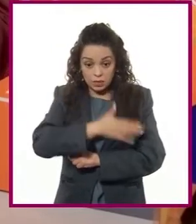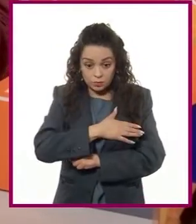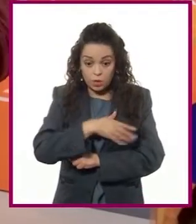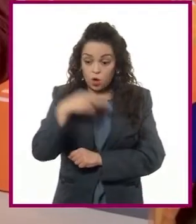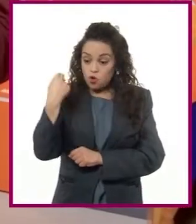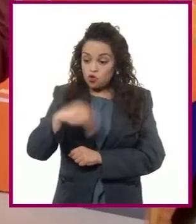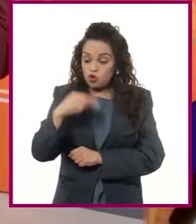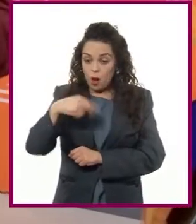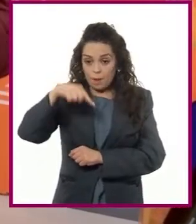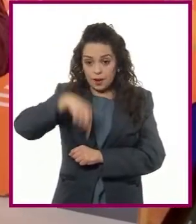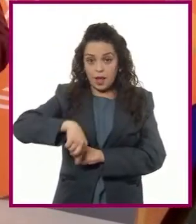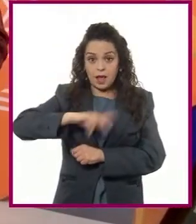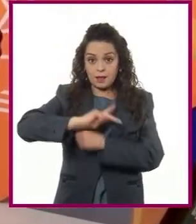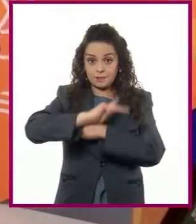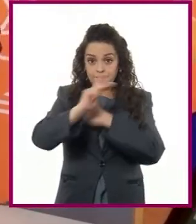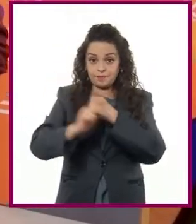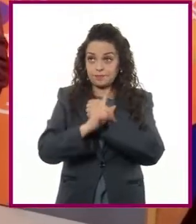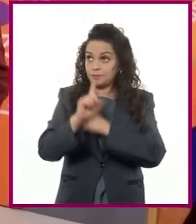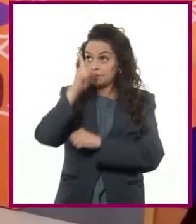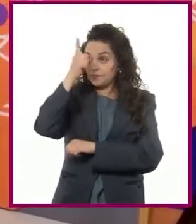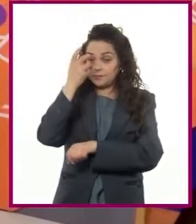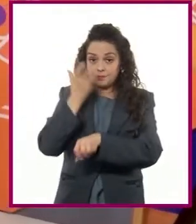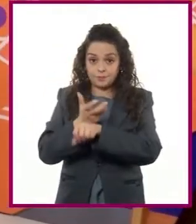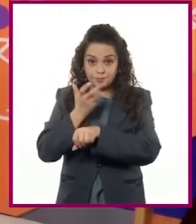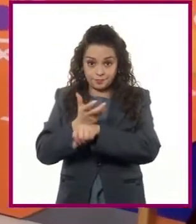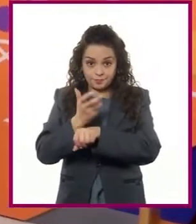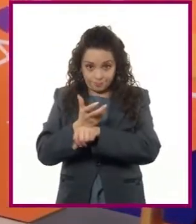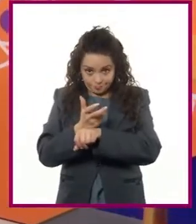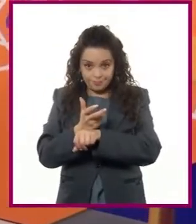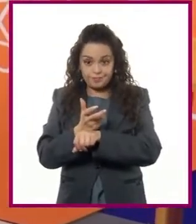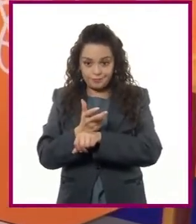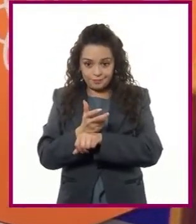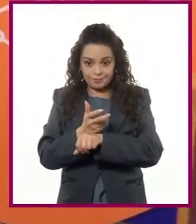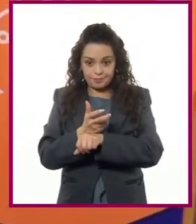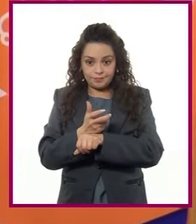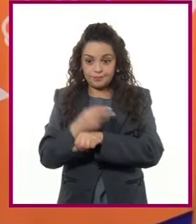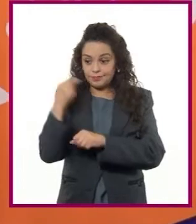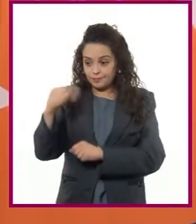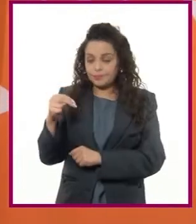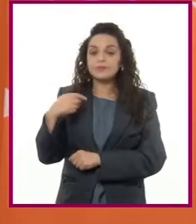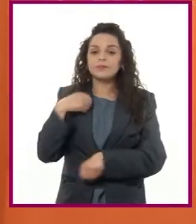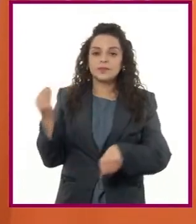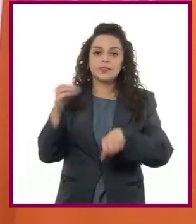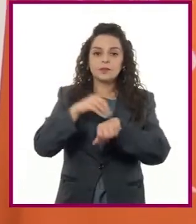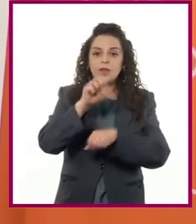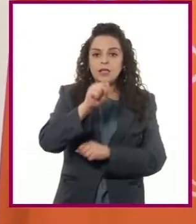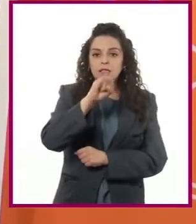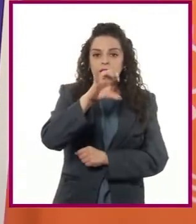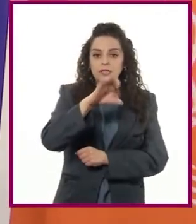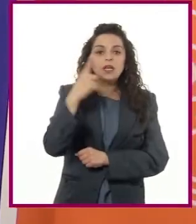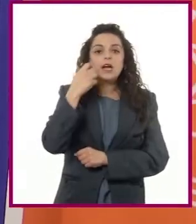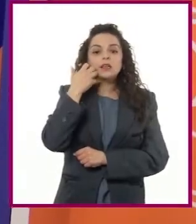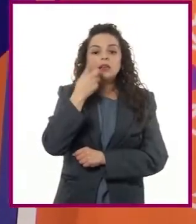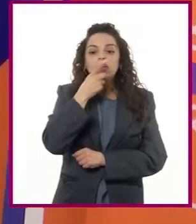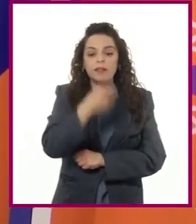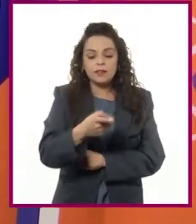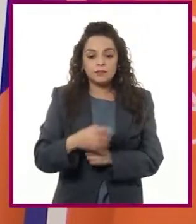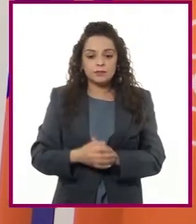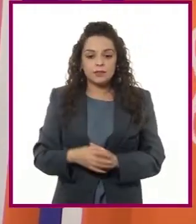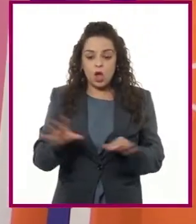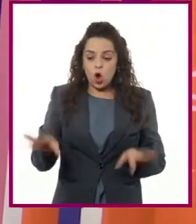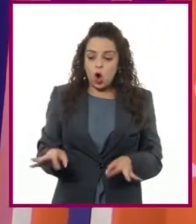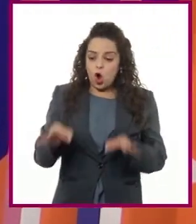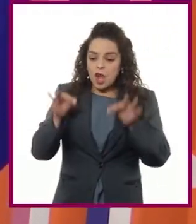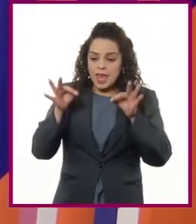de nuestro país vecino del norte es Estados Unidos de América. Así que puse SIC para indicar que en el